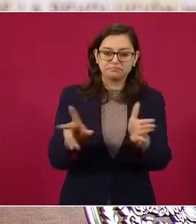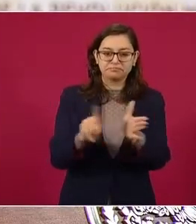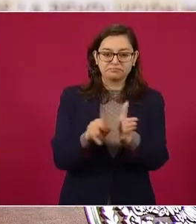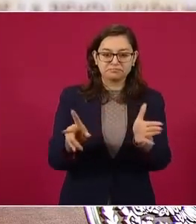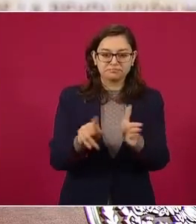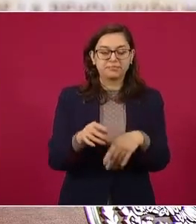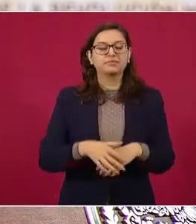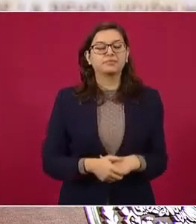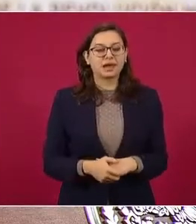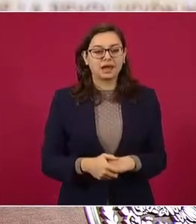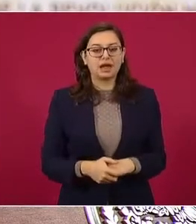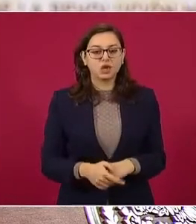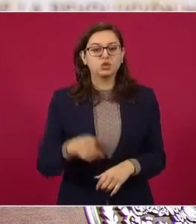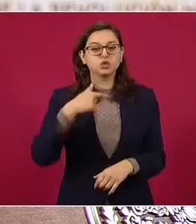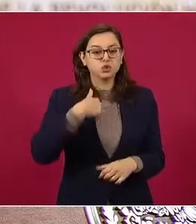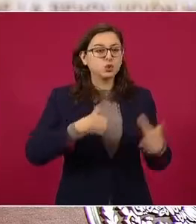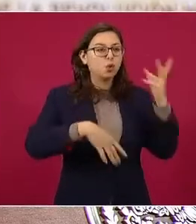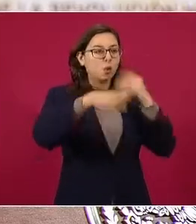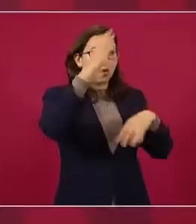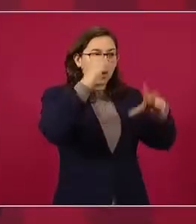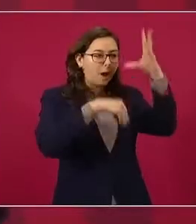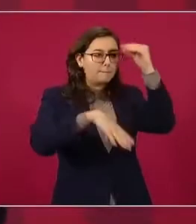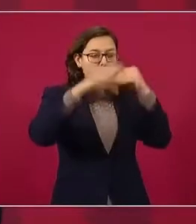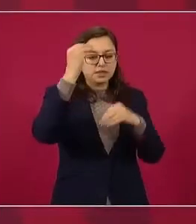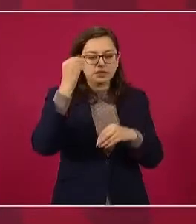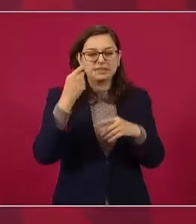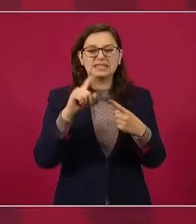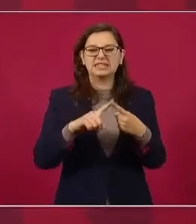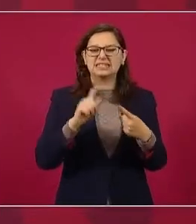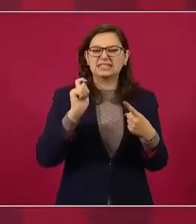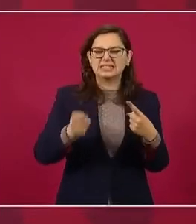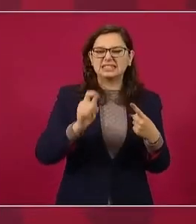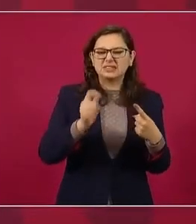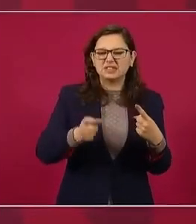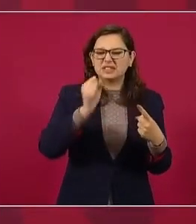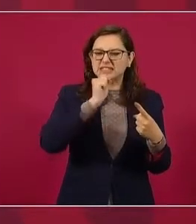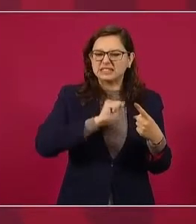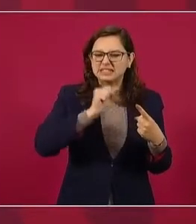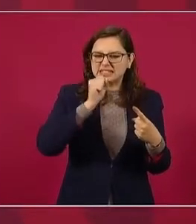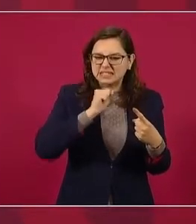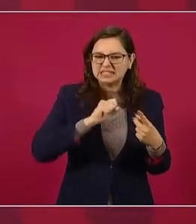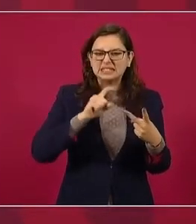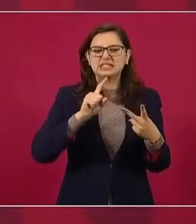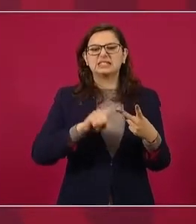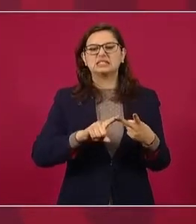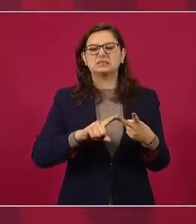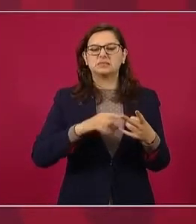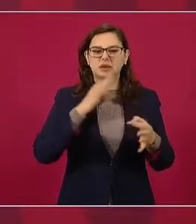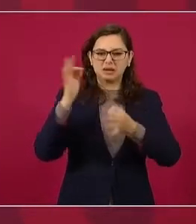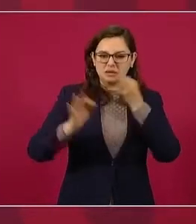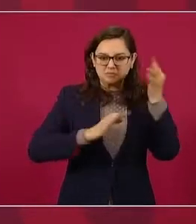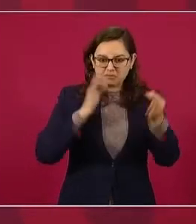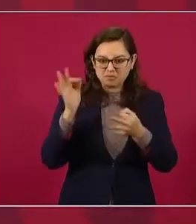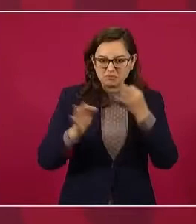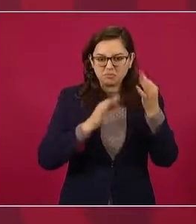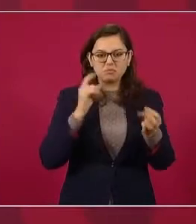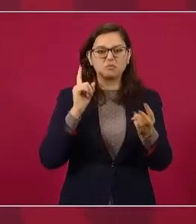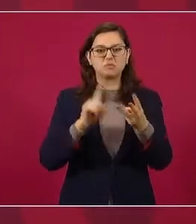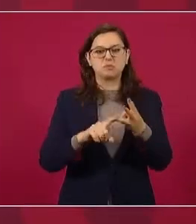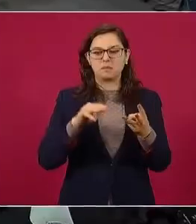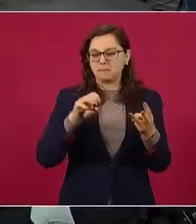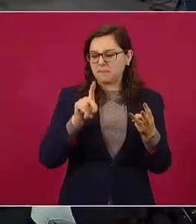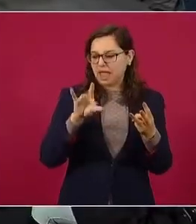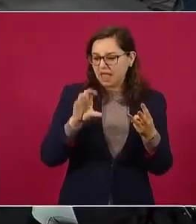el rumor, lo que es el contrarrumor, lo que es la propaganda, el medio, el mensaje,